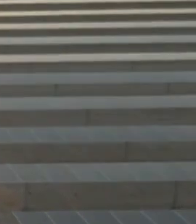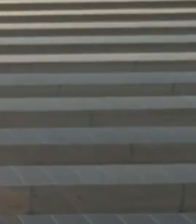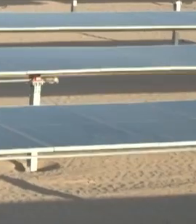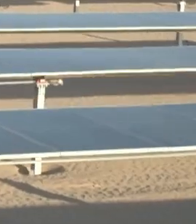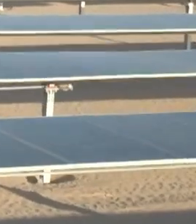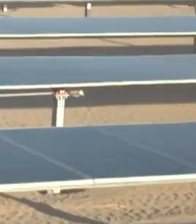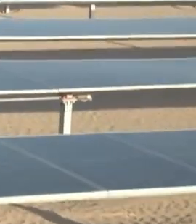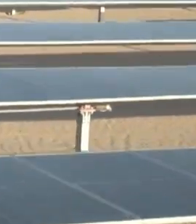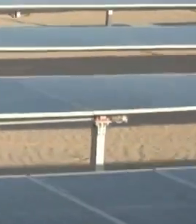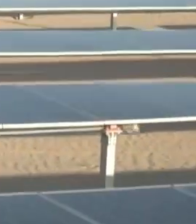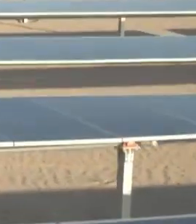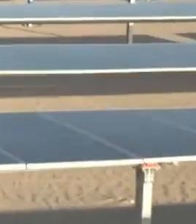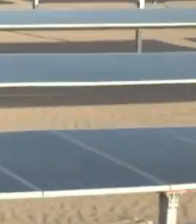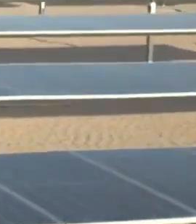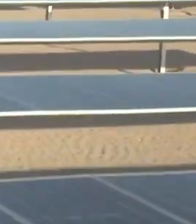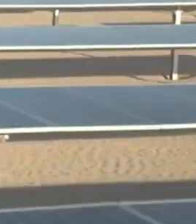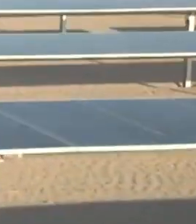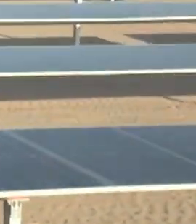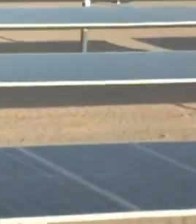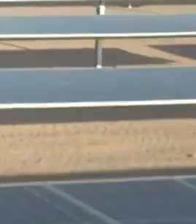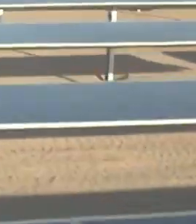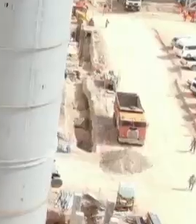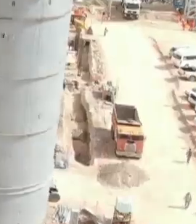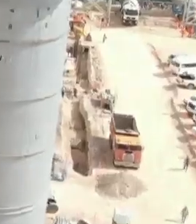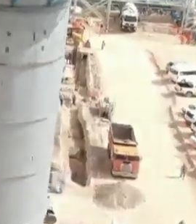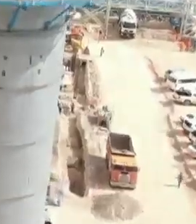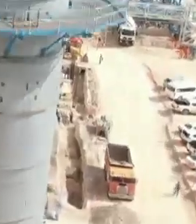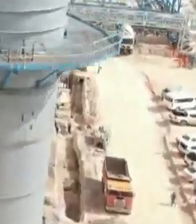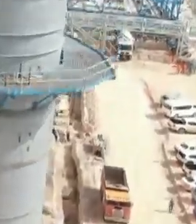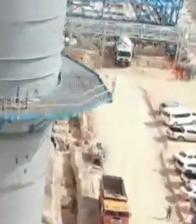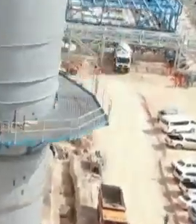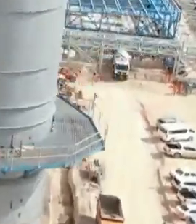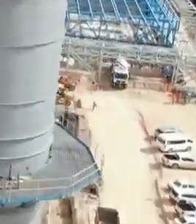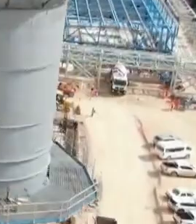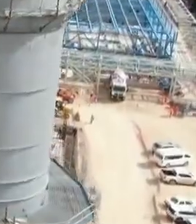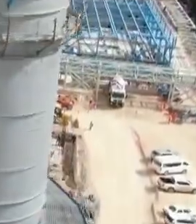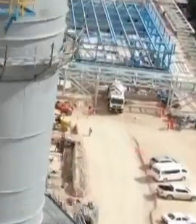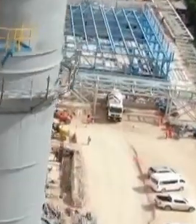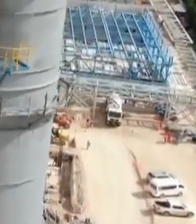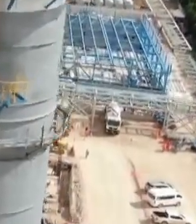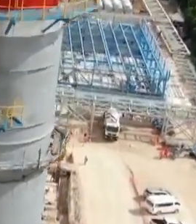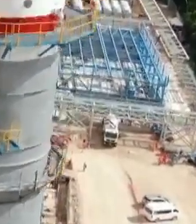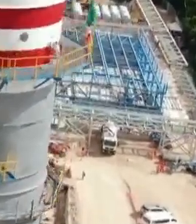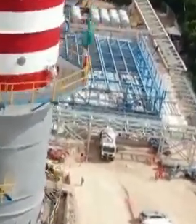13.920 megawatts de capacidad instalada y una inversión sin precedentes de